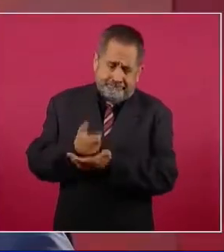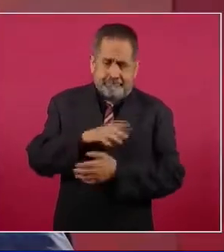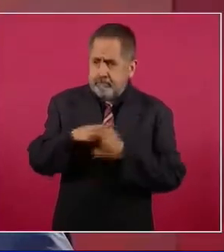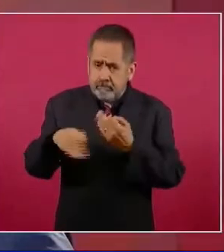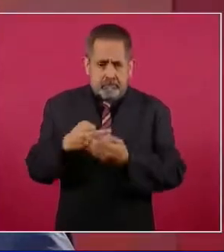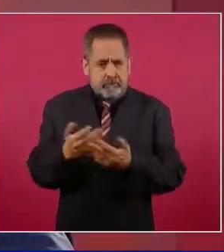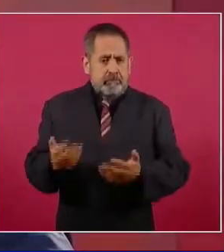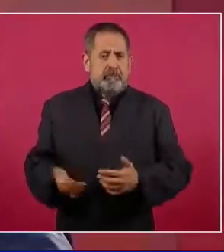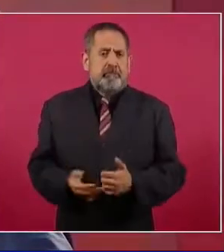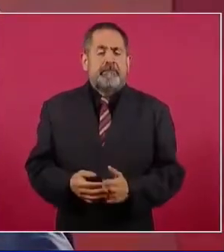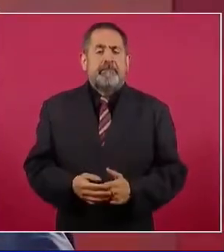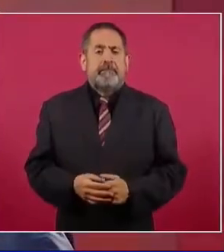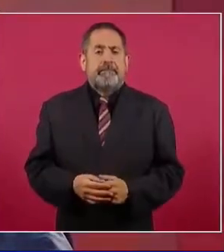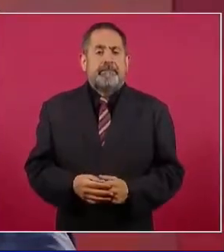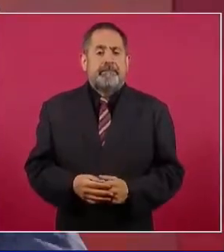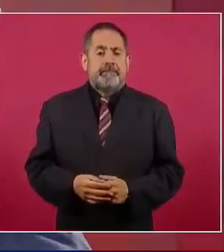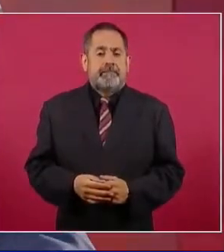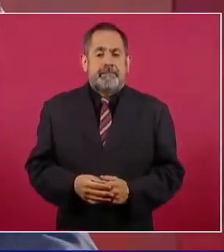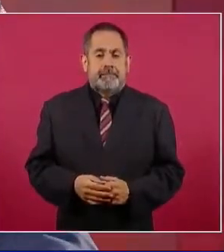Pero fíjense